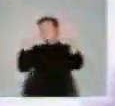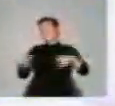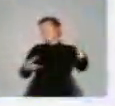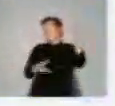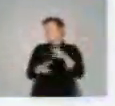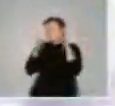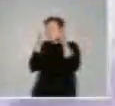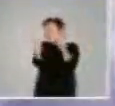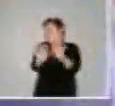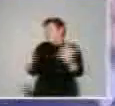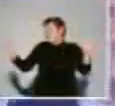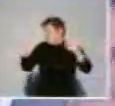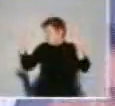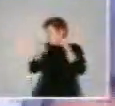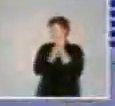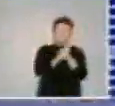vengo más.